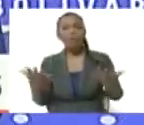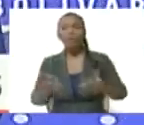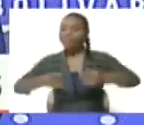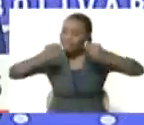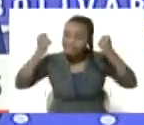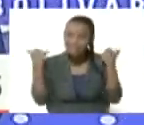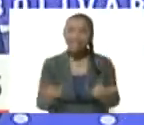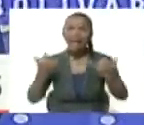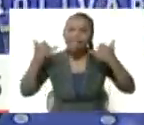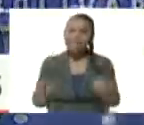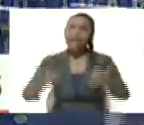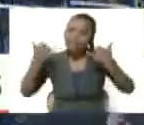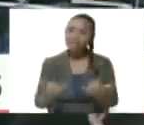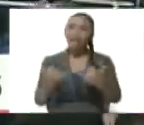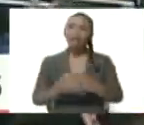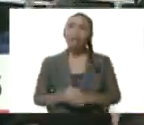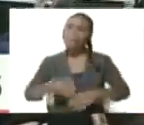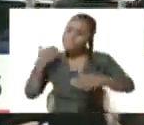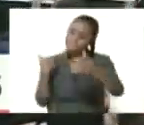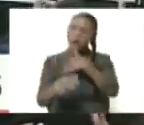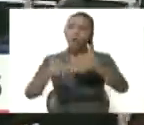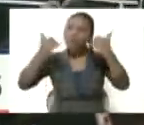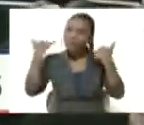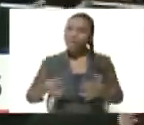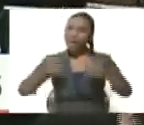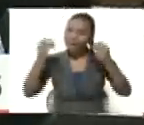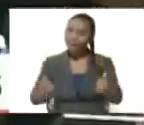acción! ¡Vamos a la acción!